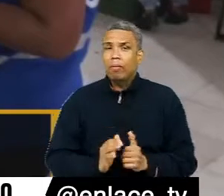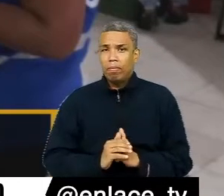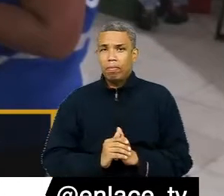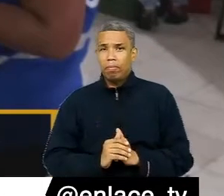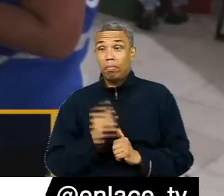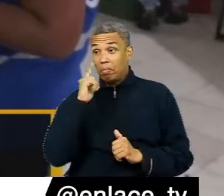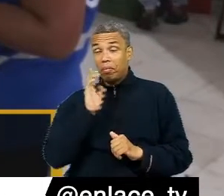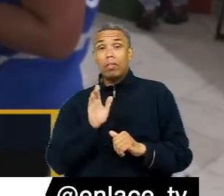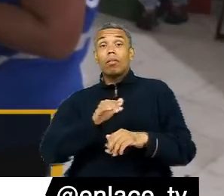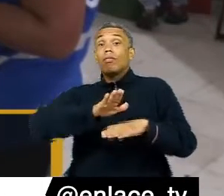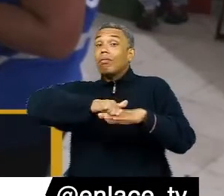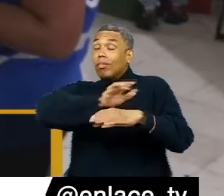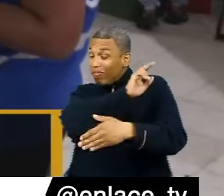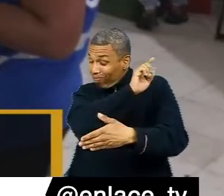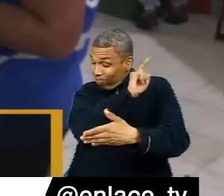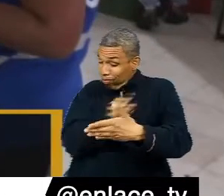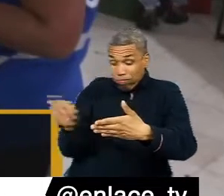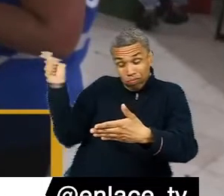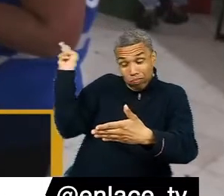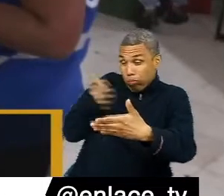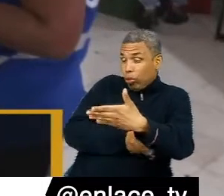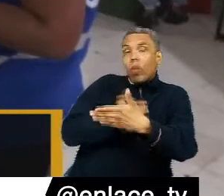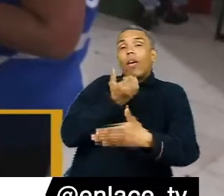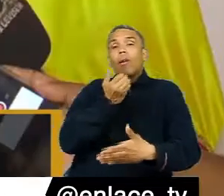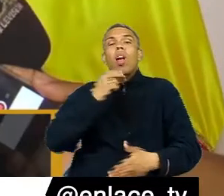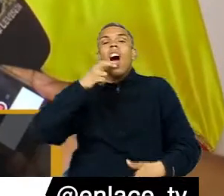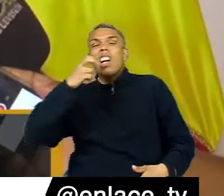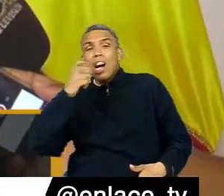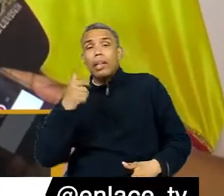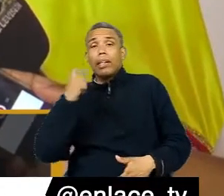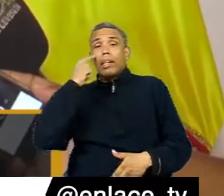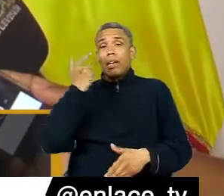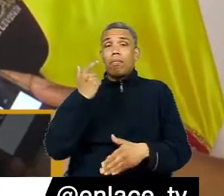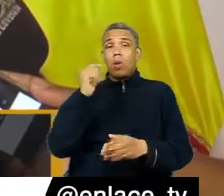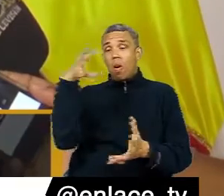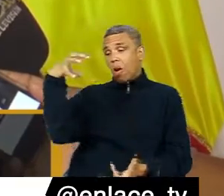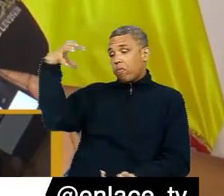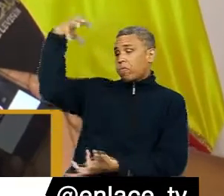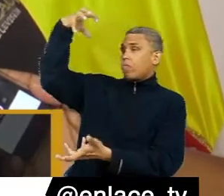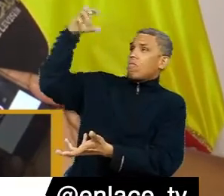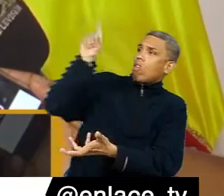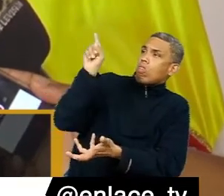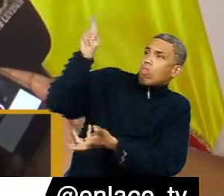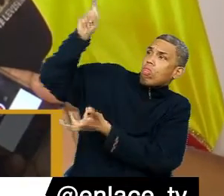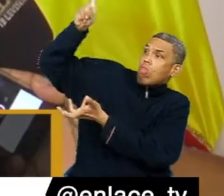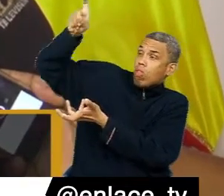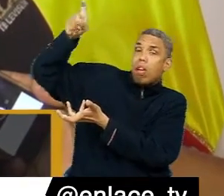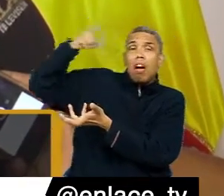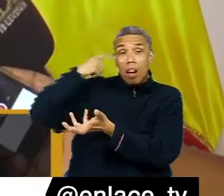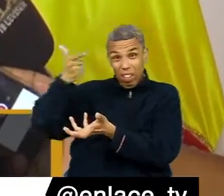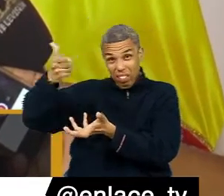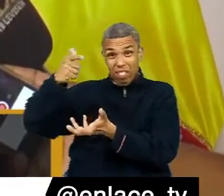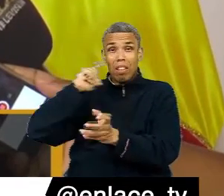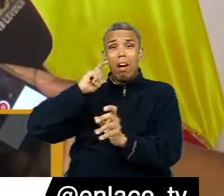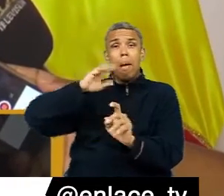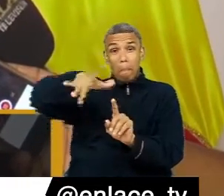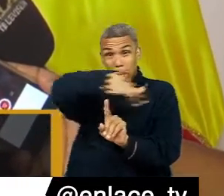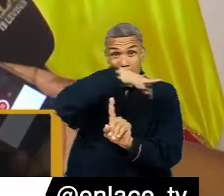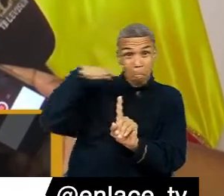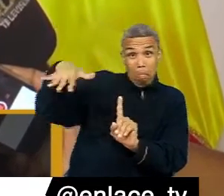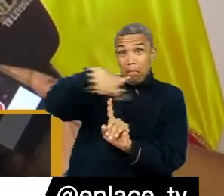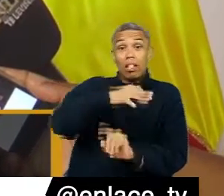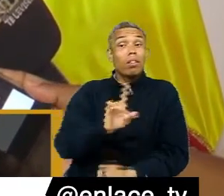al aire libre, tienen que estar bajo un proceso de refrigeración pues para mantener esta cadena de refrigeración. Esto pues ha provocado pues algún tipo de